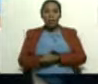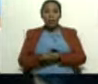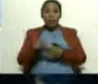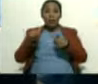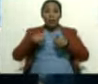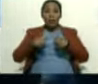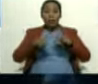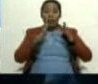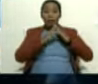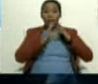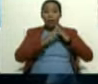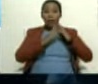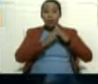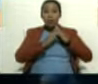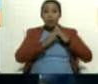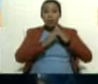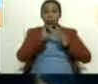vivienda,